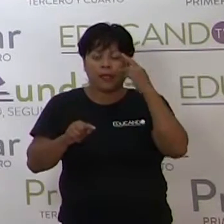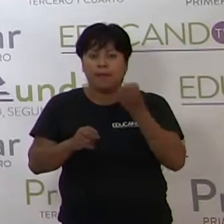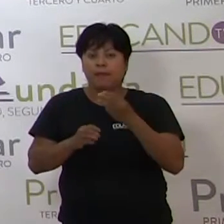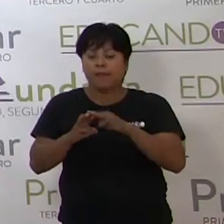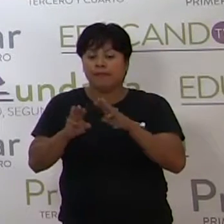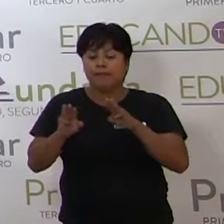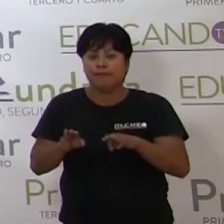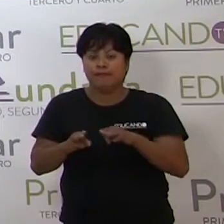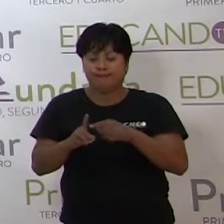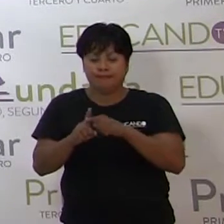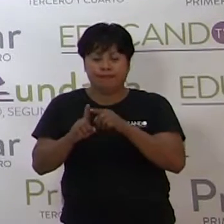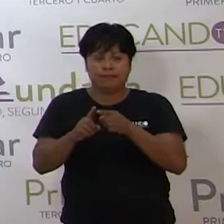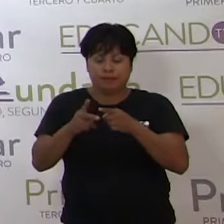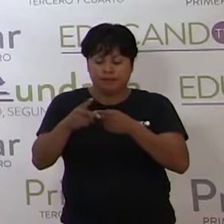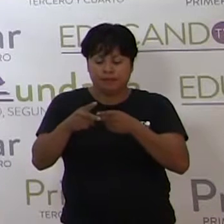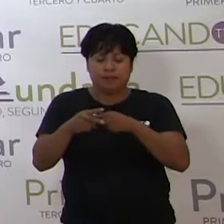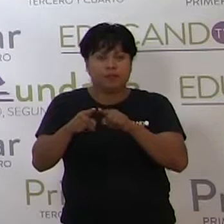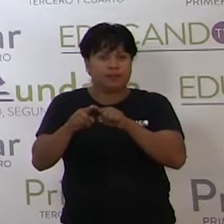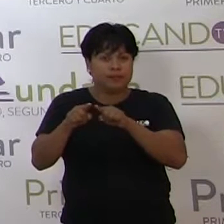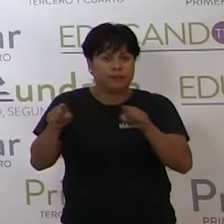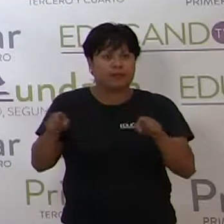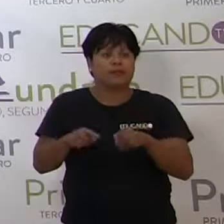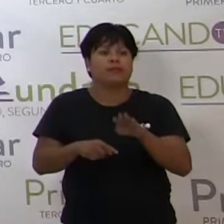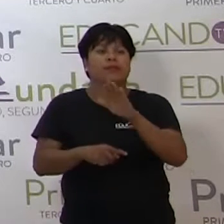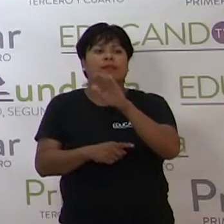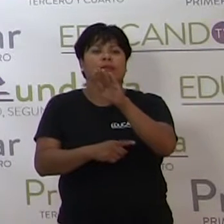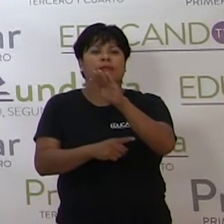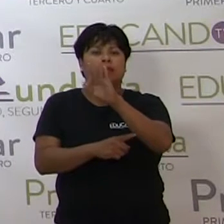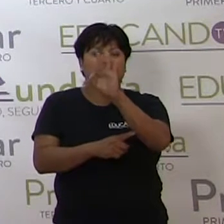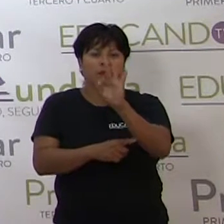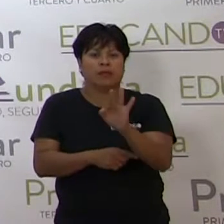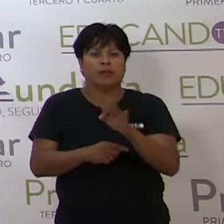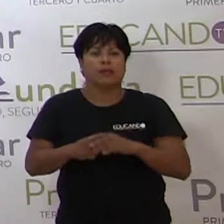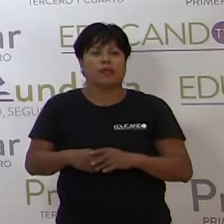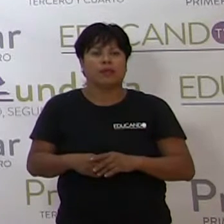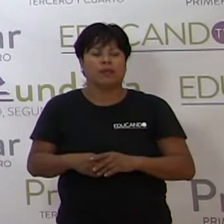el ángulo recto? Exacto. 90 grados.